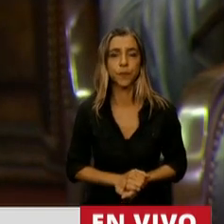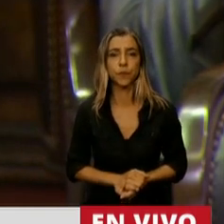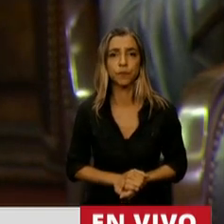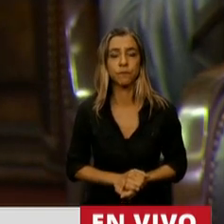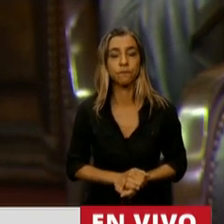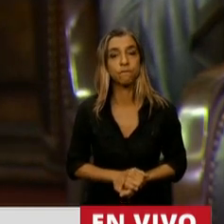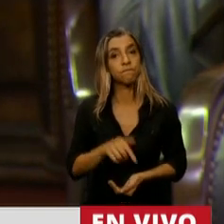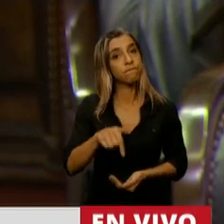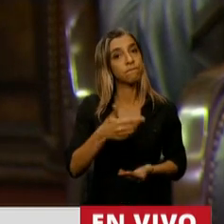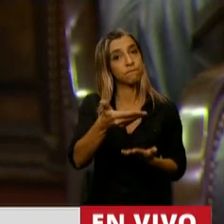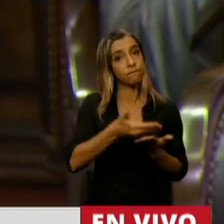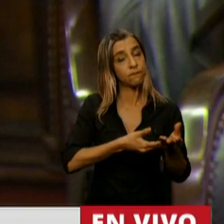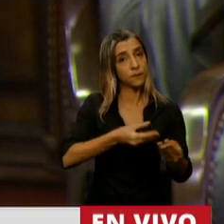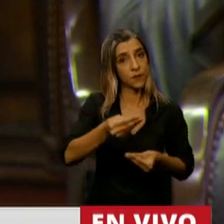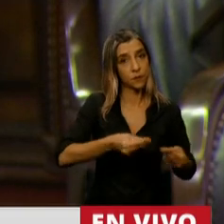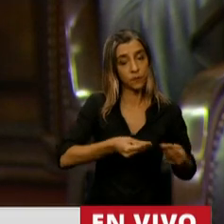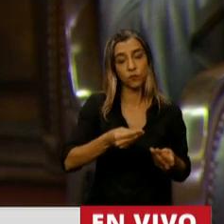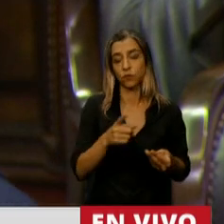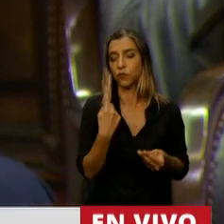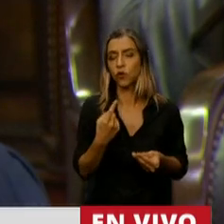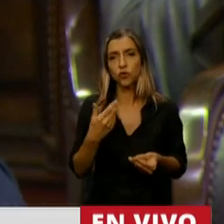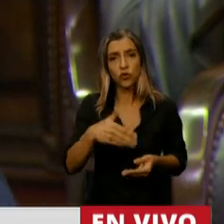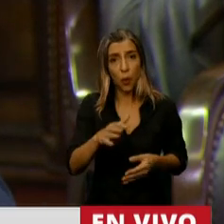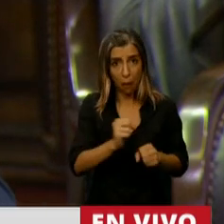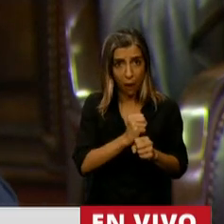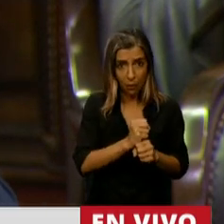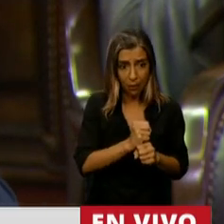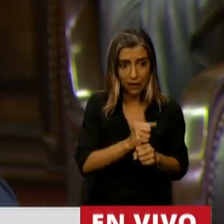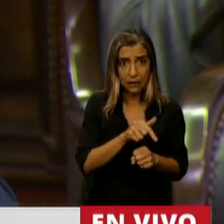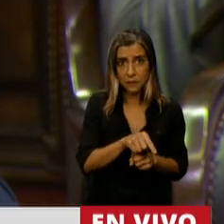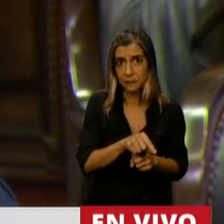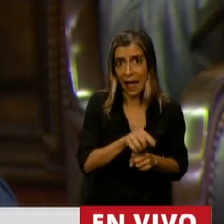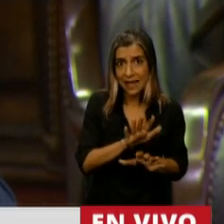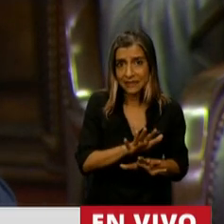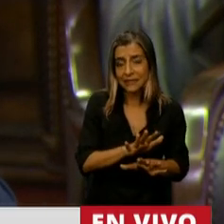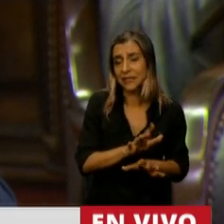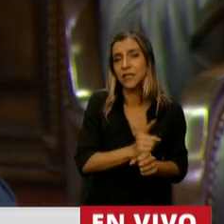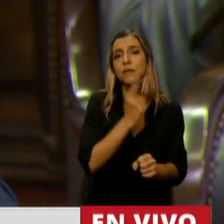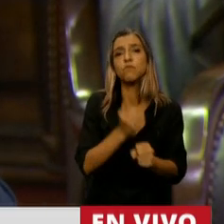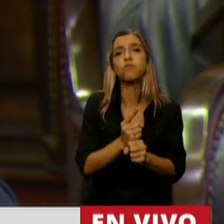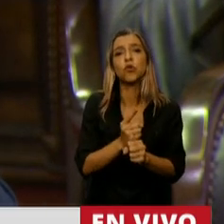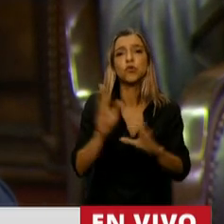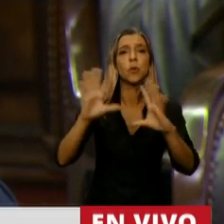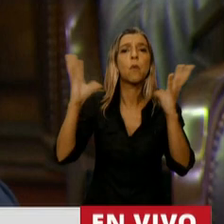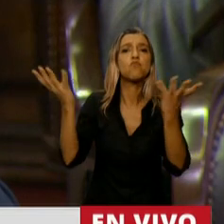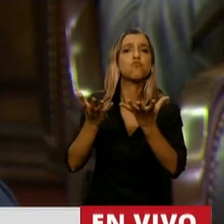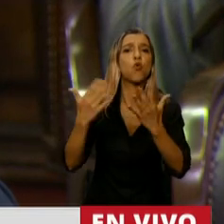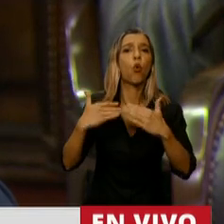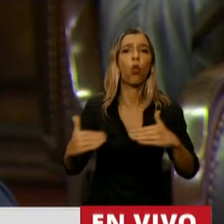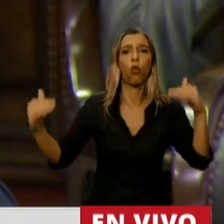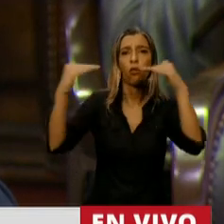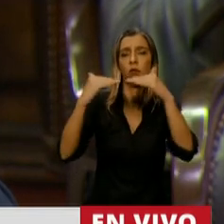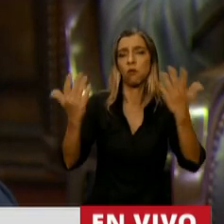con este presupuesto que vamos a probar es imposible alcanzar los estándares internacionales en cuanto a la